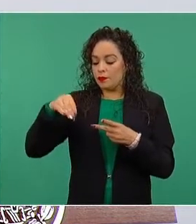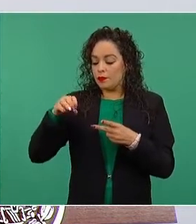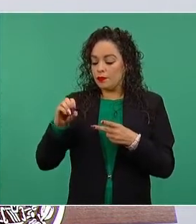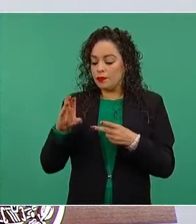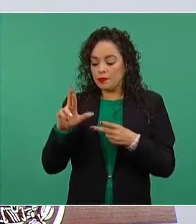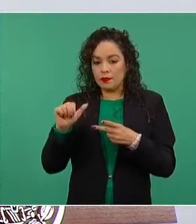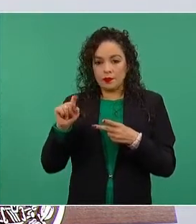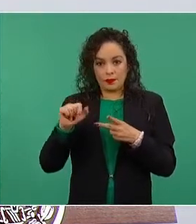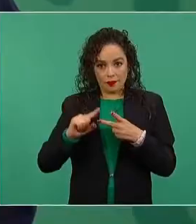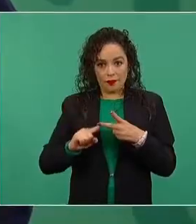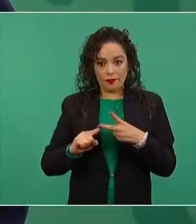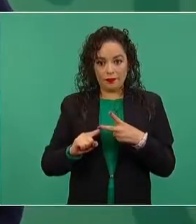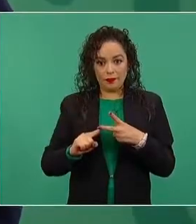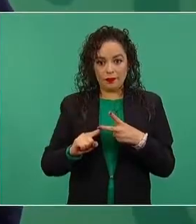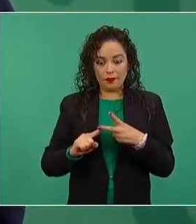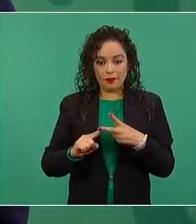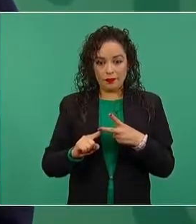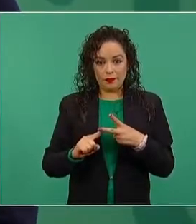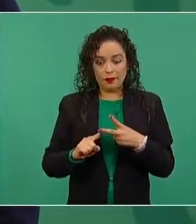Si el presidente Biden